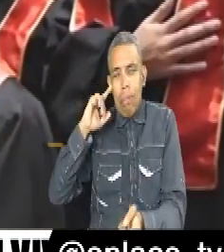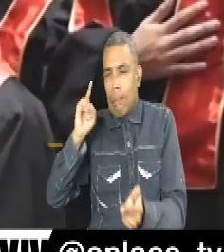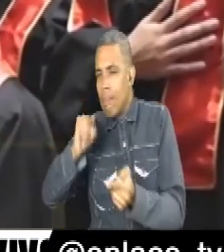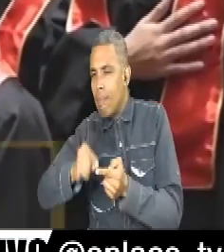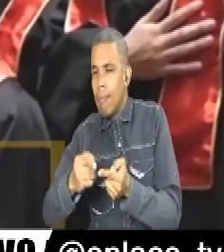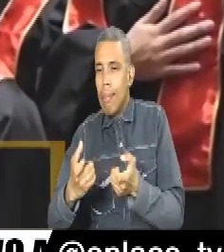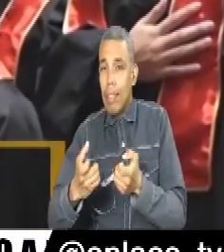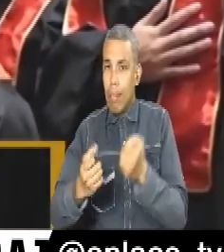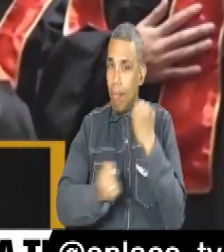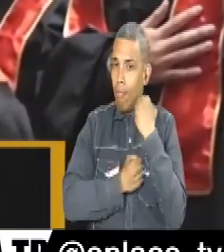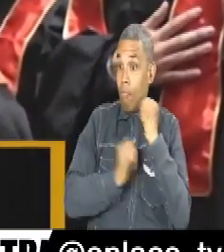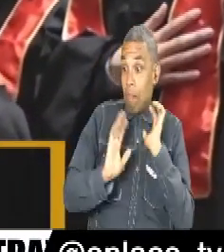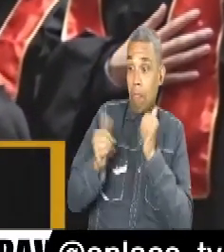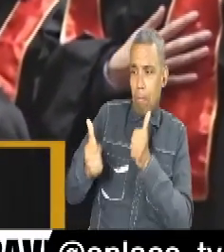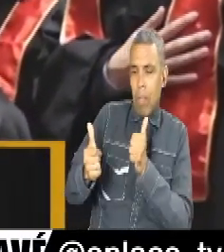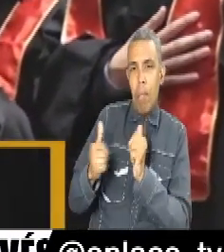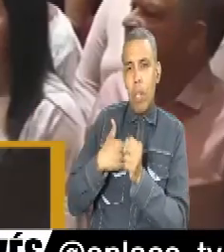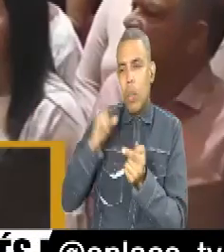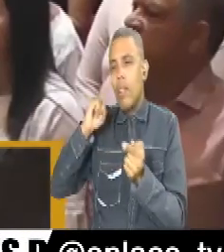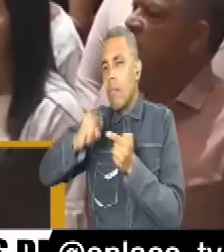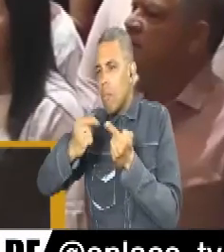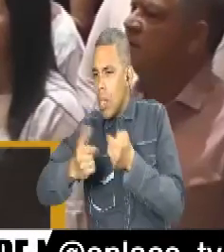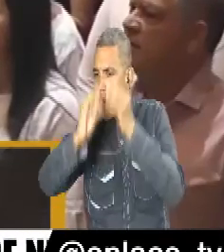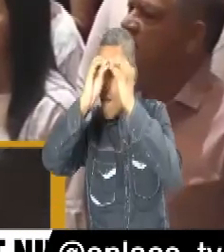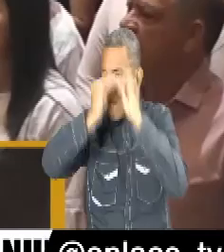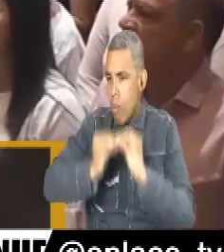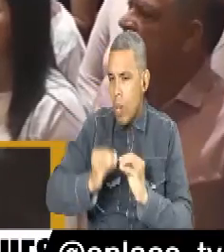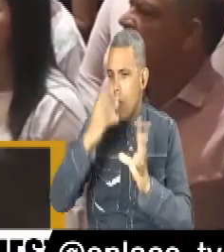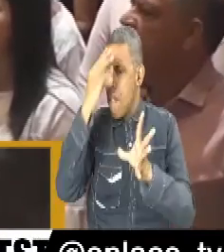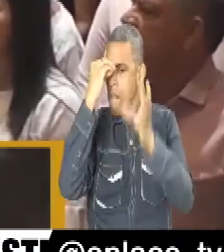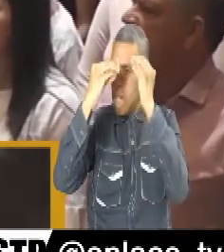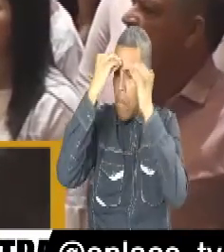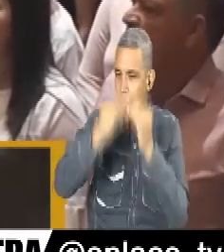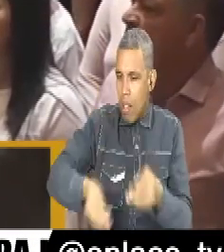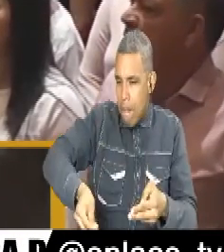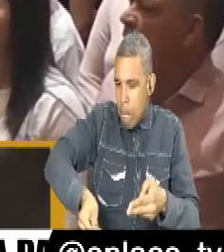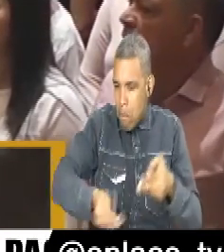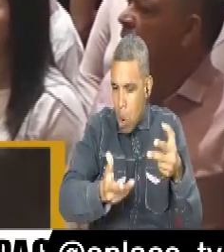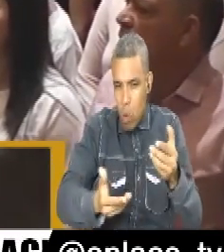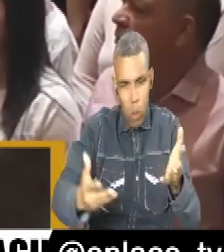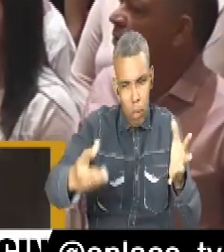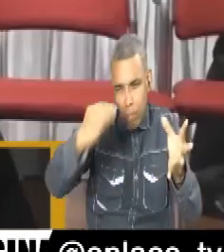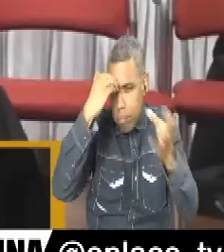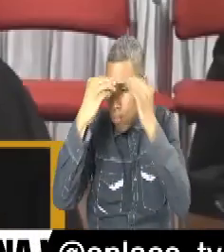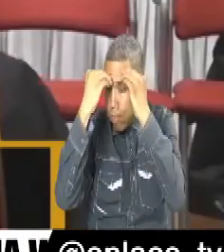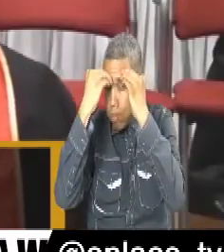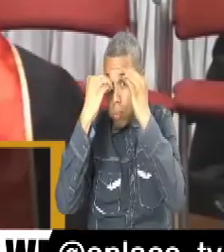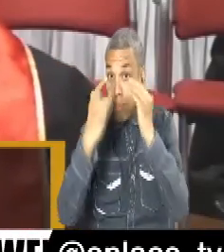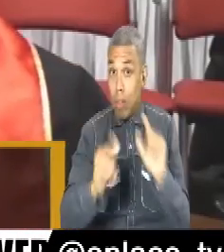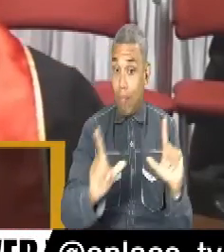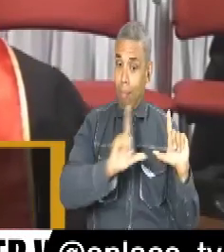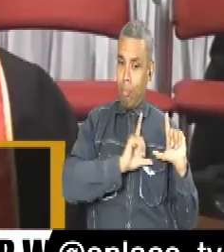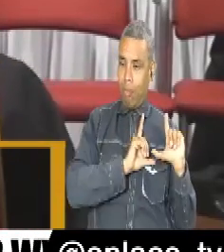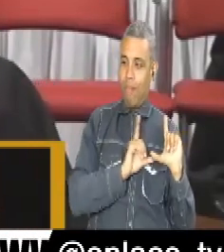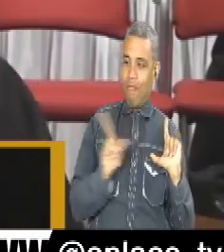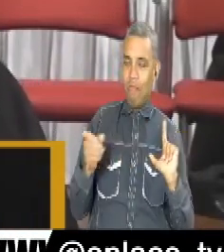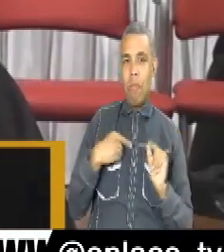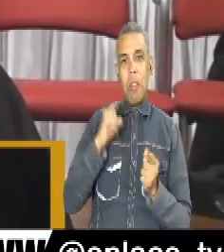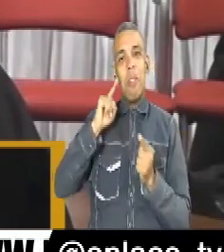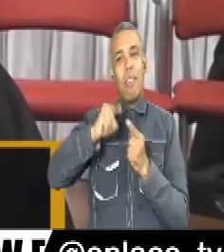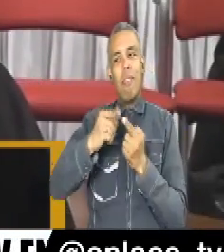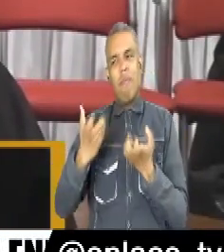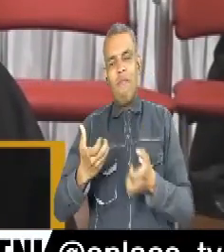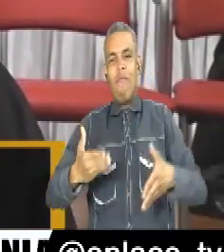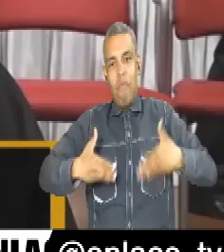servirle al país, también de formarse como mejores personas para la sociedad que los espera. Como persona es muy